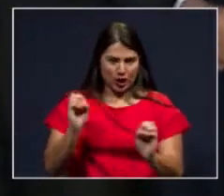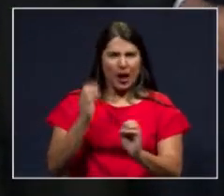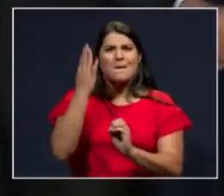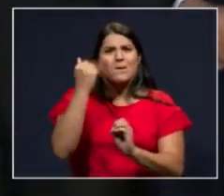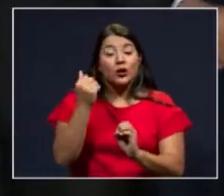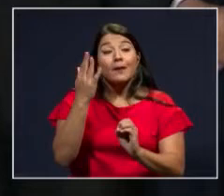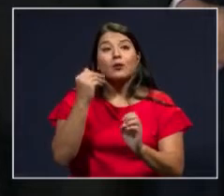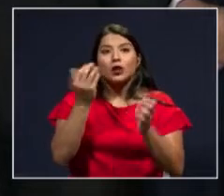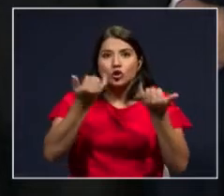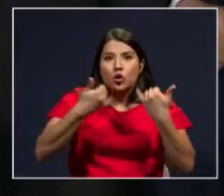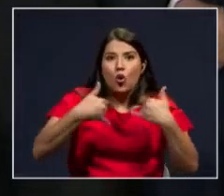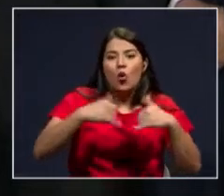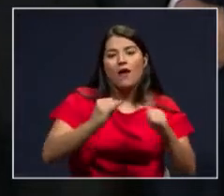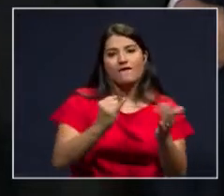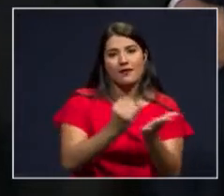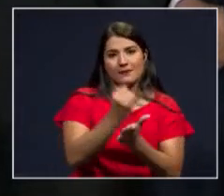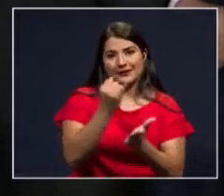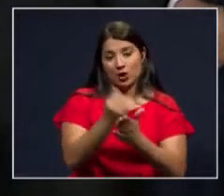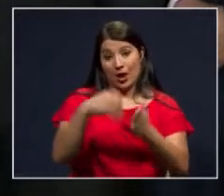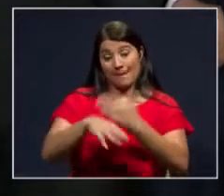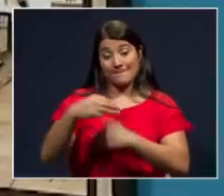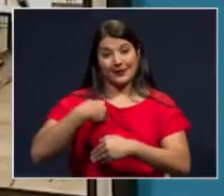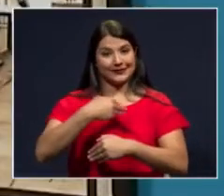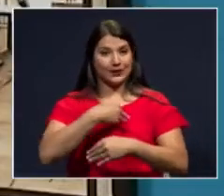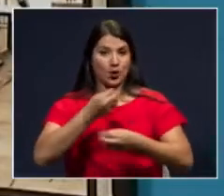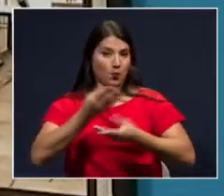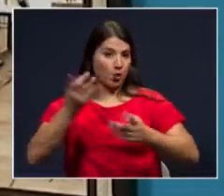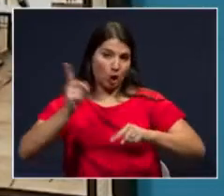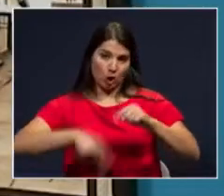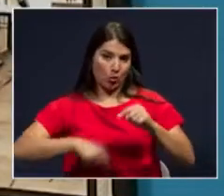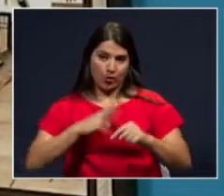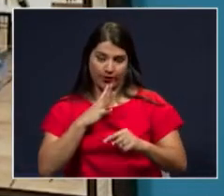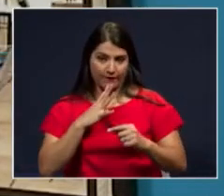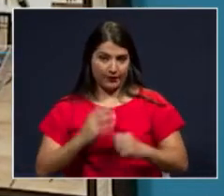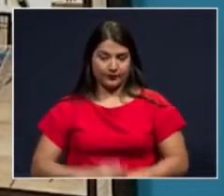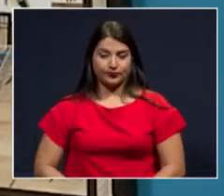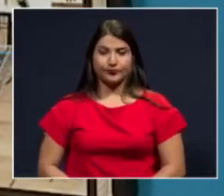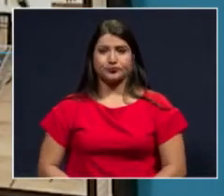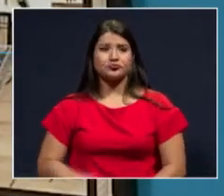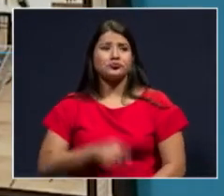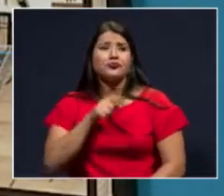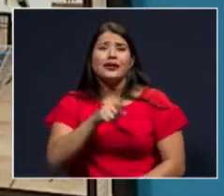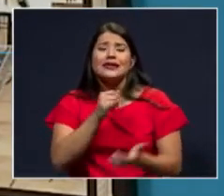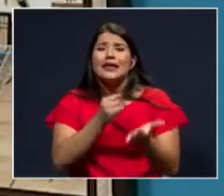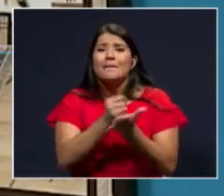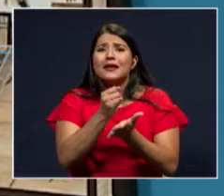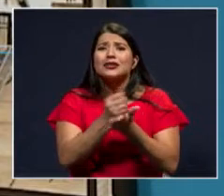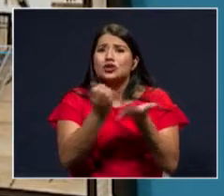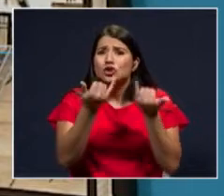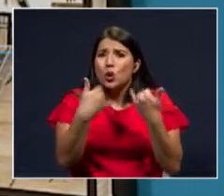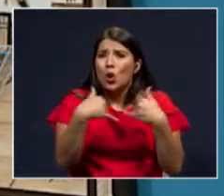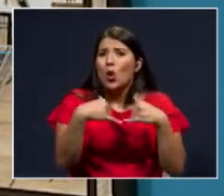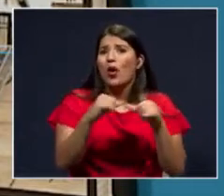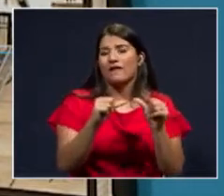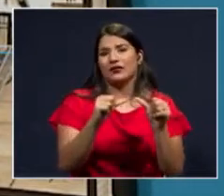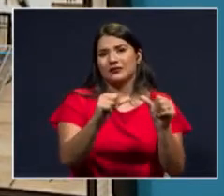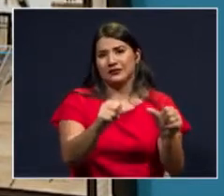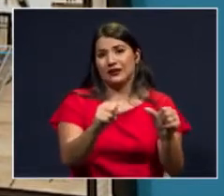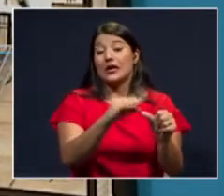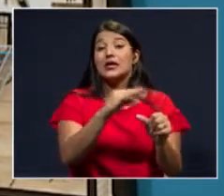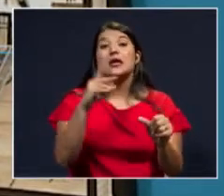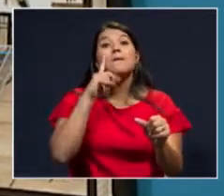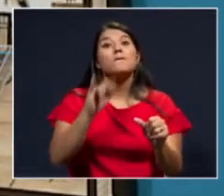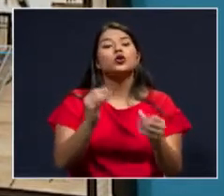investigación aún permanece en curso en el Ministerio Público. Esta es una investigación que se mantiene en curso. Y es